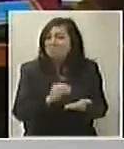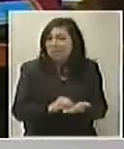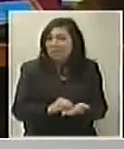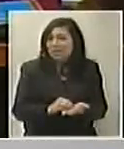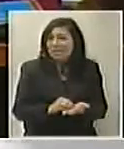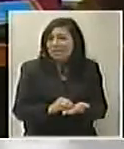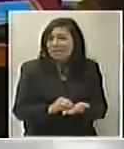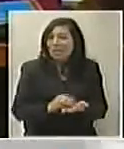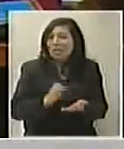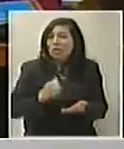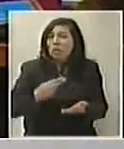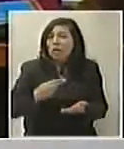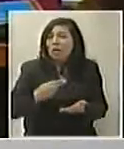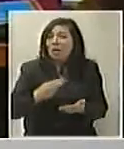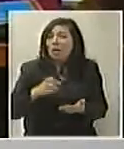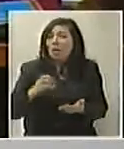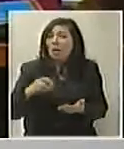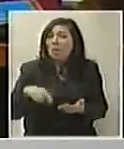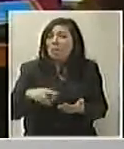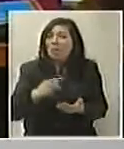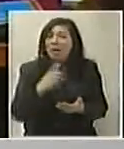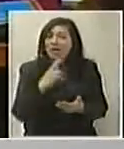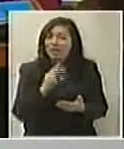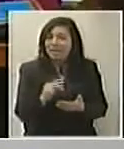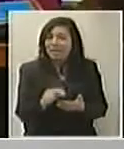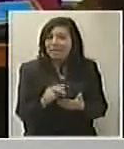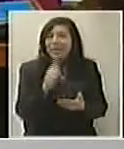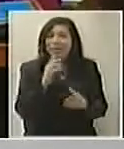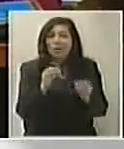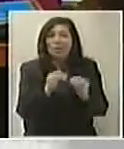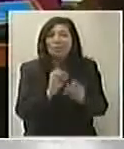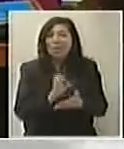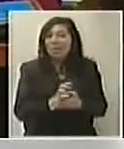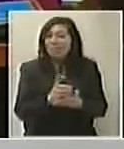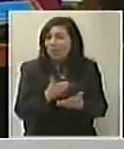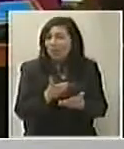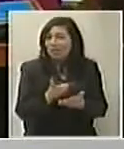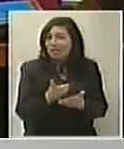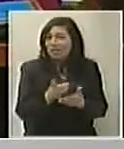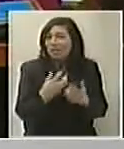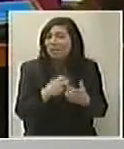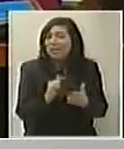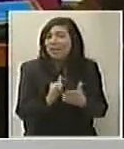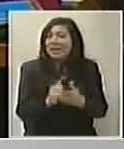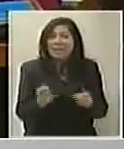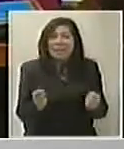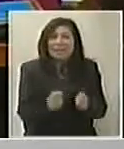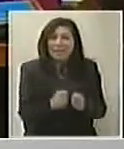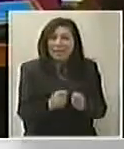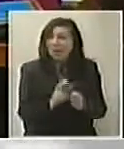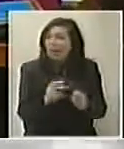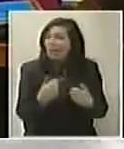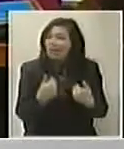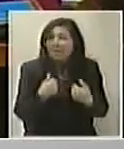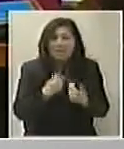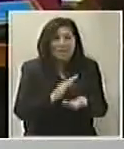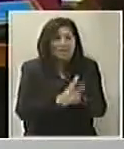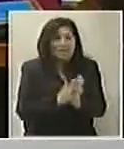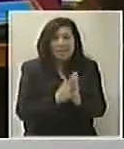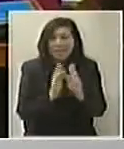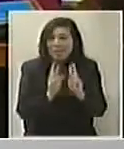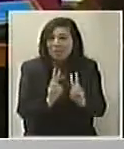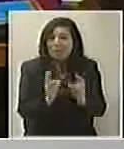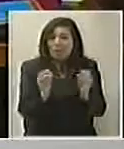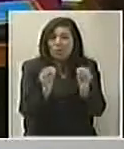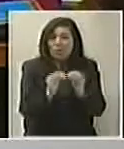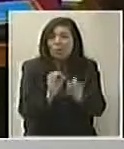empresas Sugar Company e Ideas Textiles en el sector educación? Empresas textiles que no tienen nada que ver con